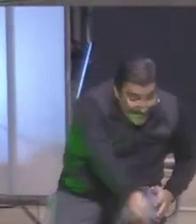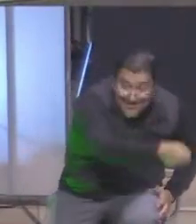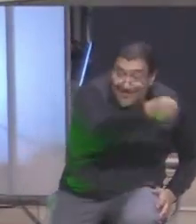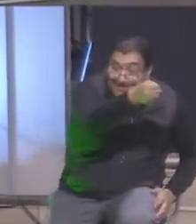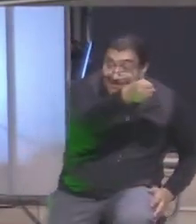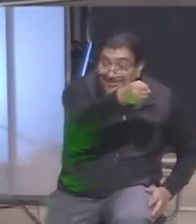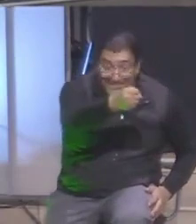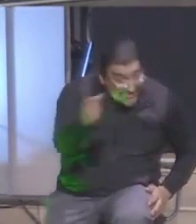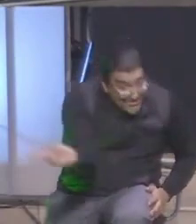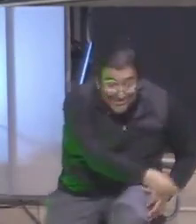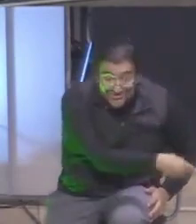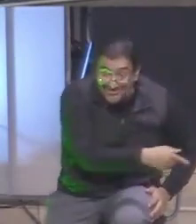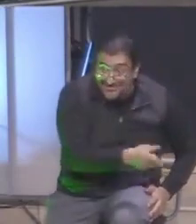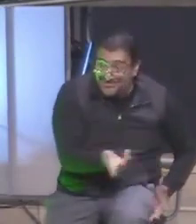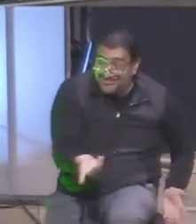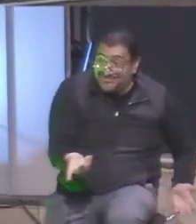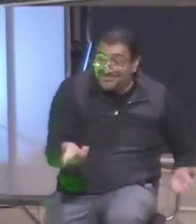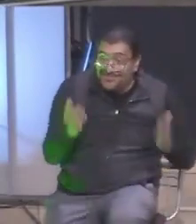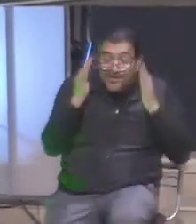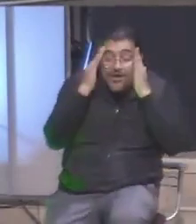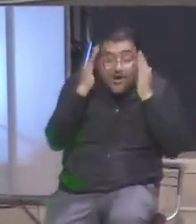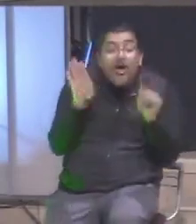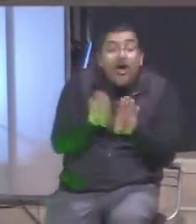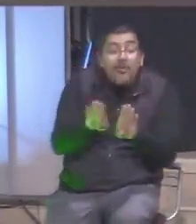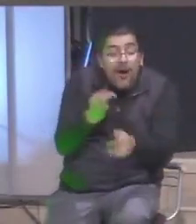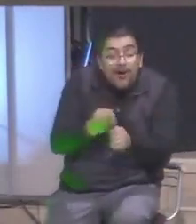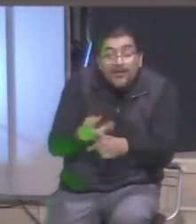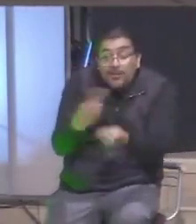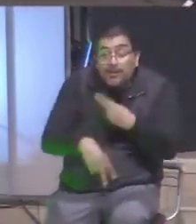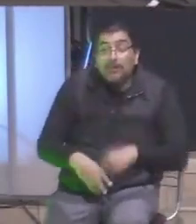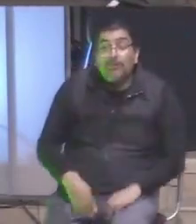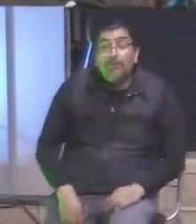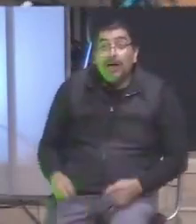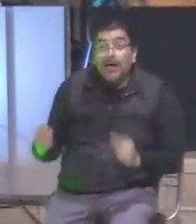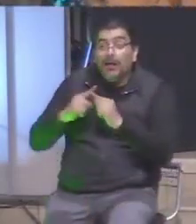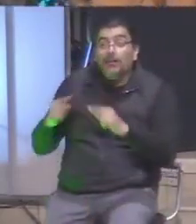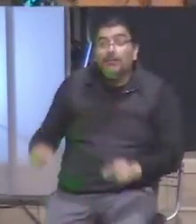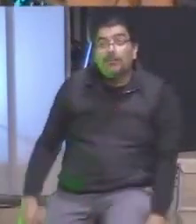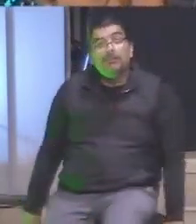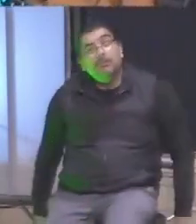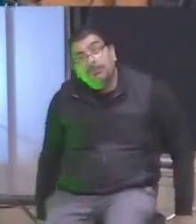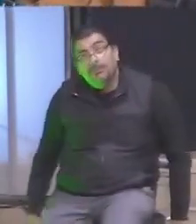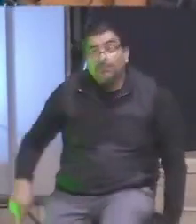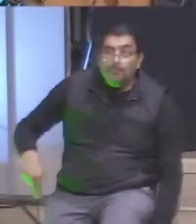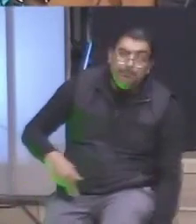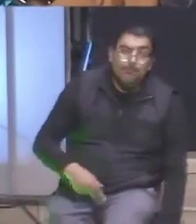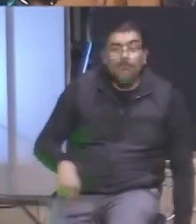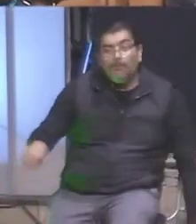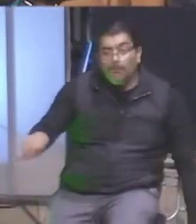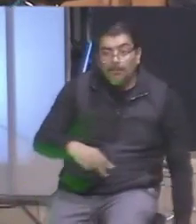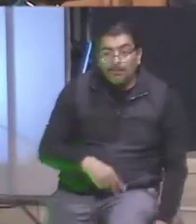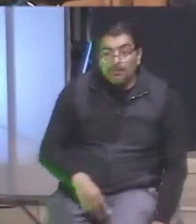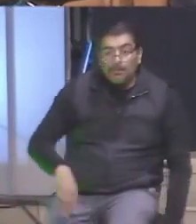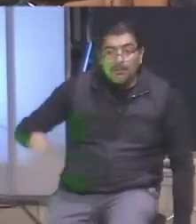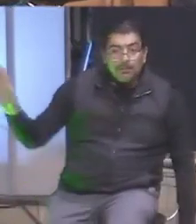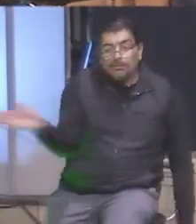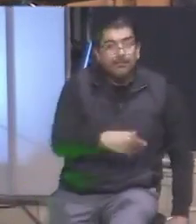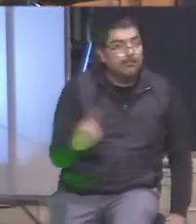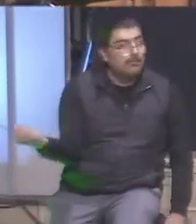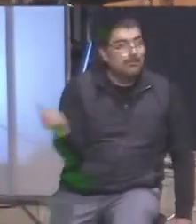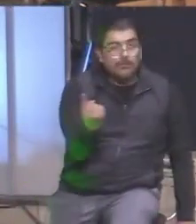paso Cómo llegaste a la iglesia el día de hoy por osmosis te trajo un chófer con